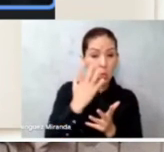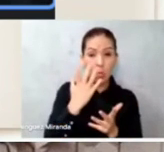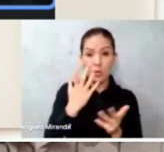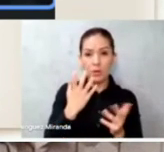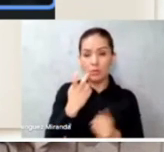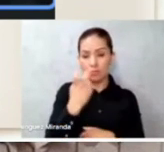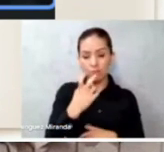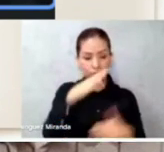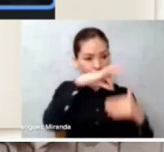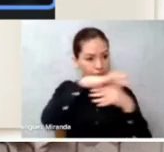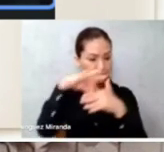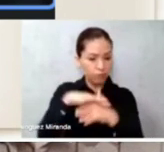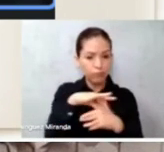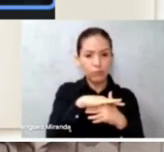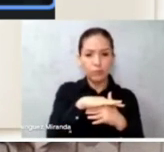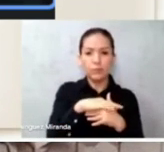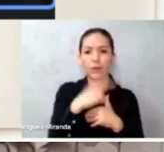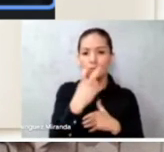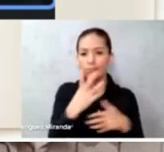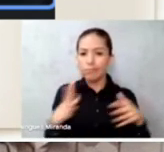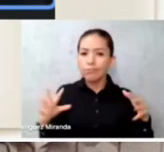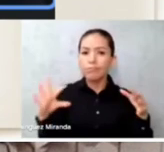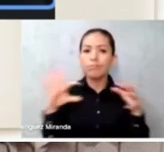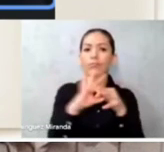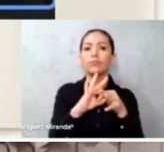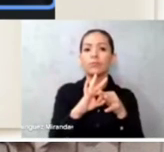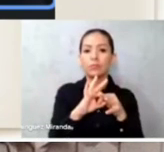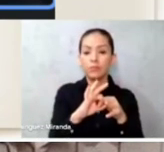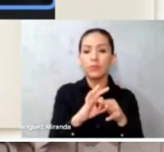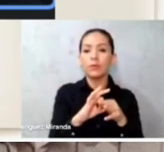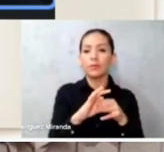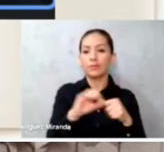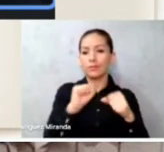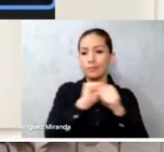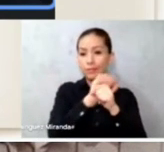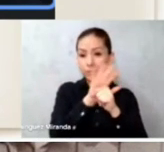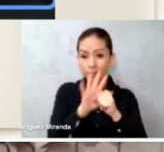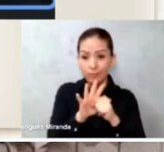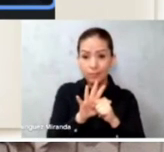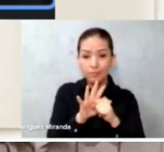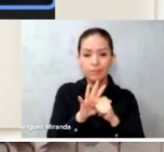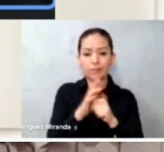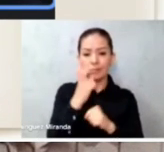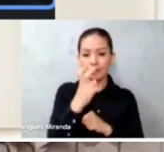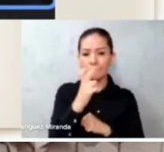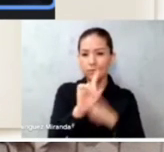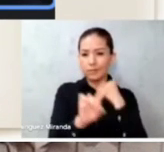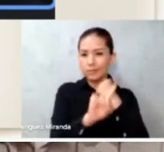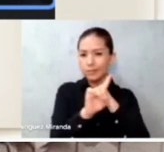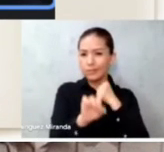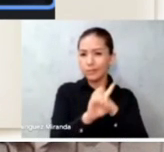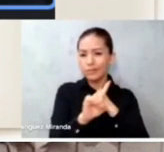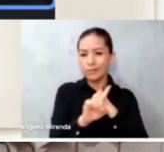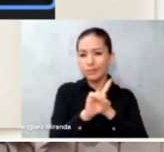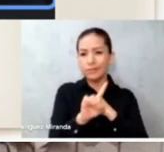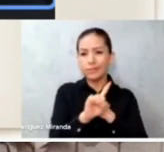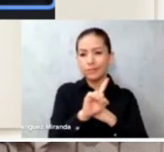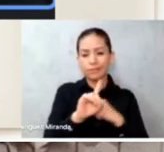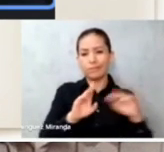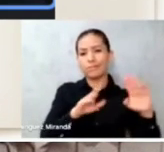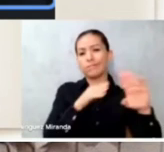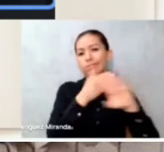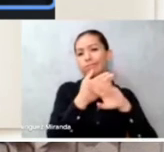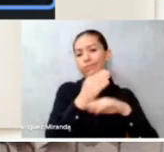le sumamos el tema de la pandemia que afectó a nivel mundial,